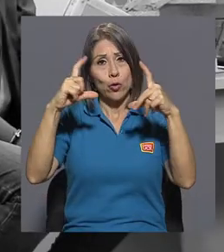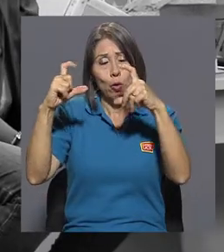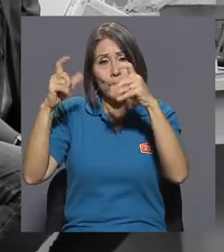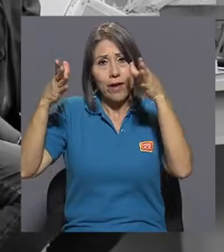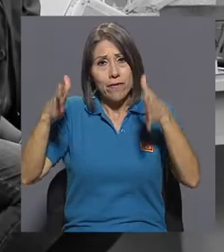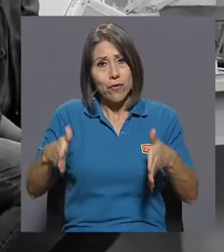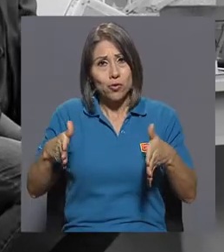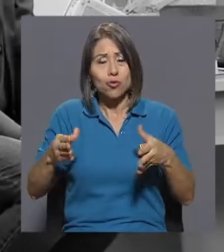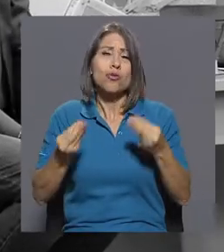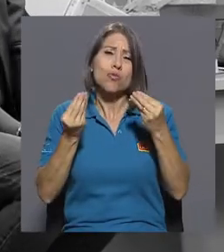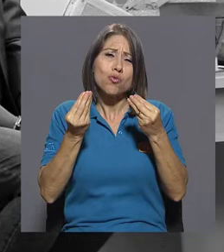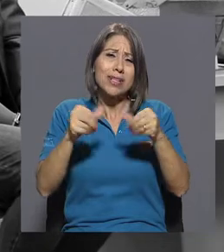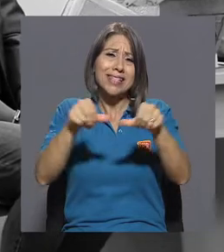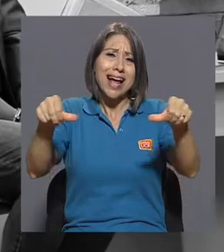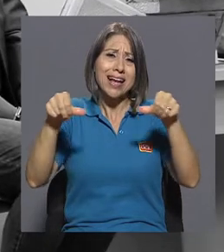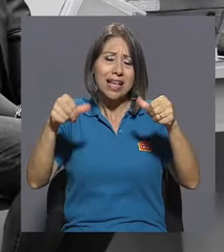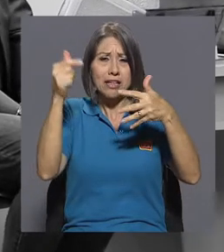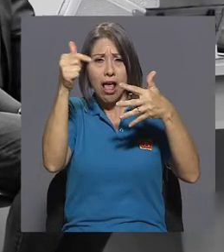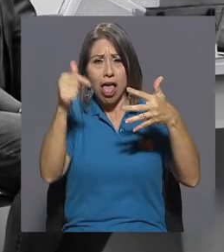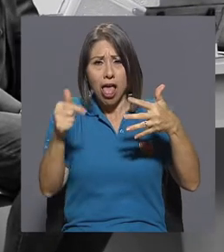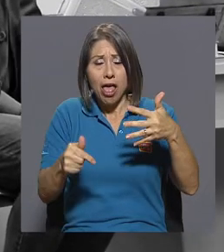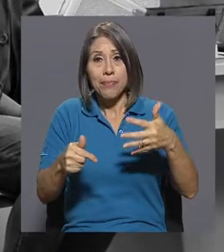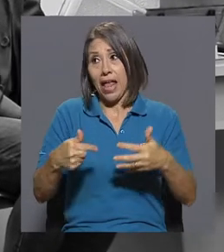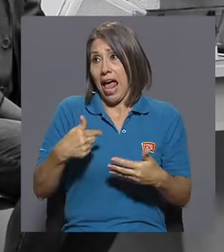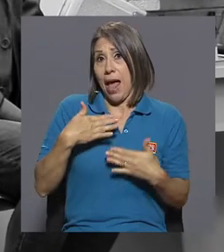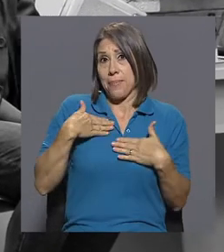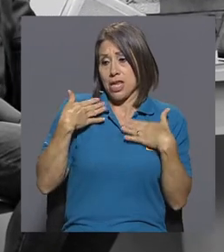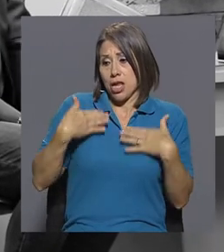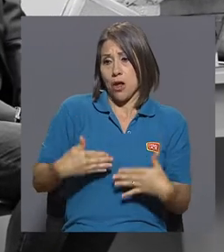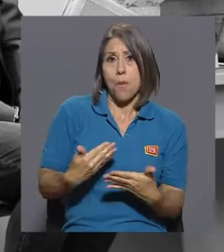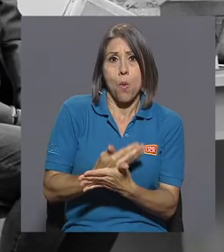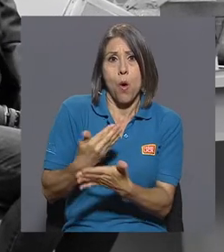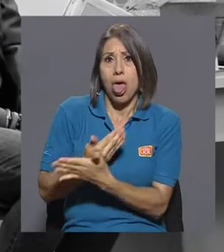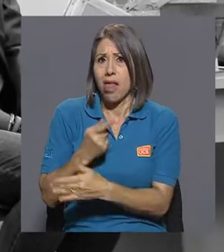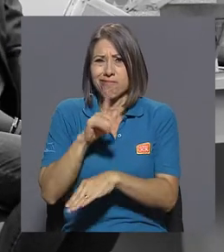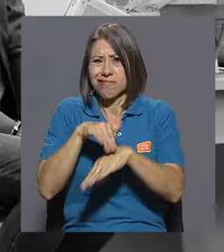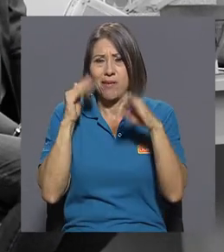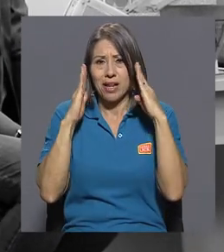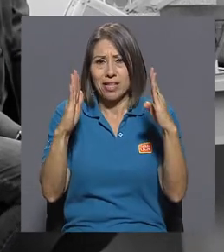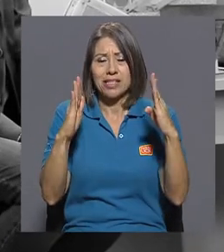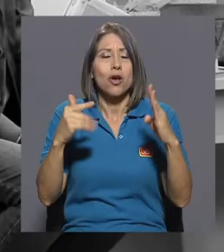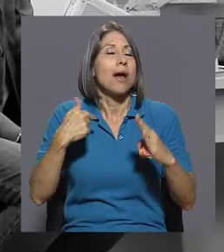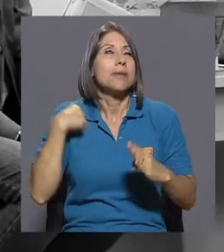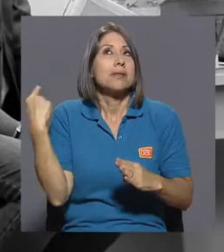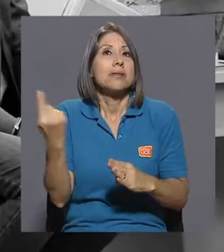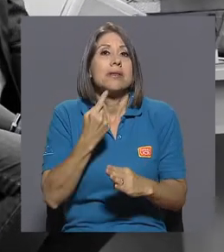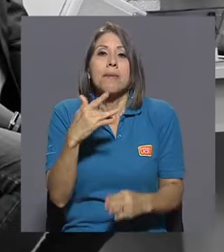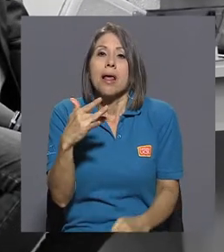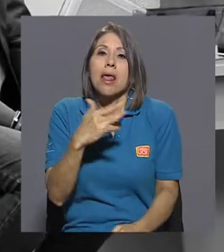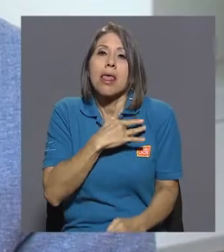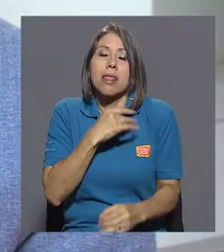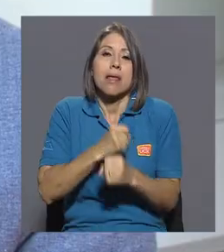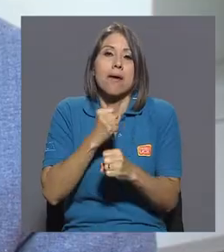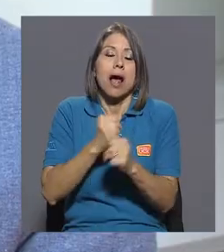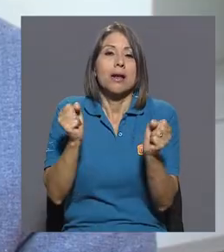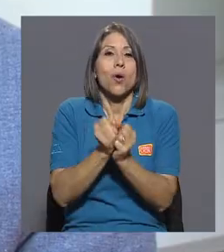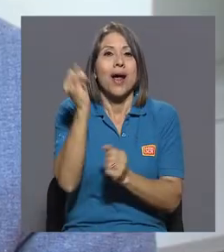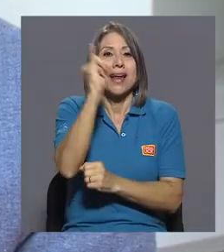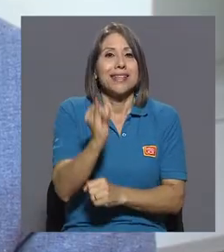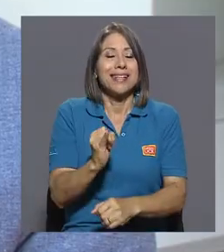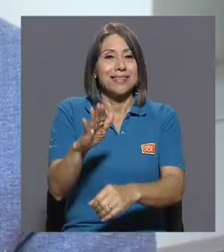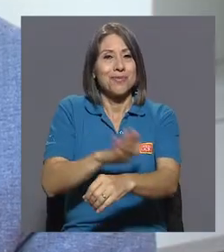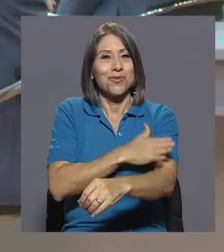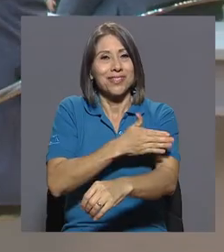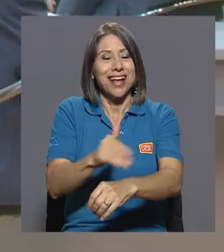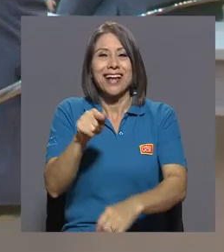A mí tanto lo que es moda y todo eso nunca me ha llamado tanto la atención. A mí siempre me ha llamado la atención trabajar con artistas musicales. Eso es como lo que me ha